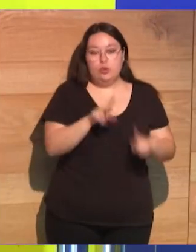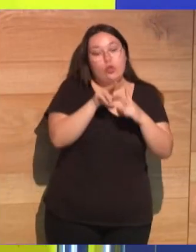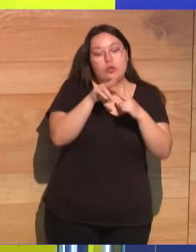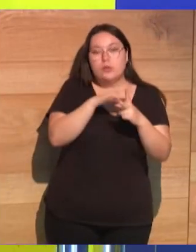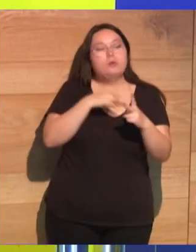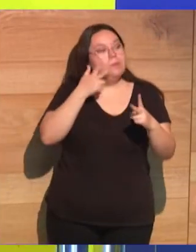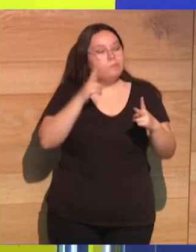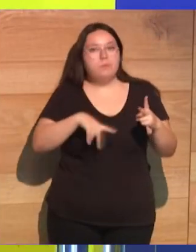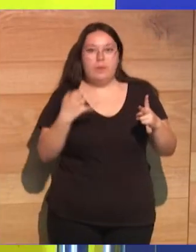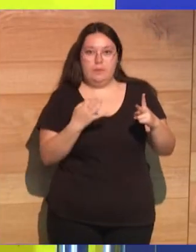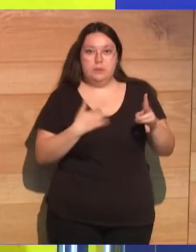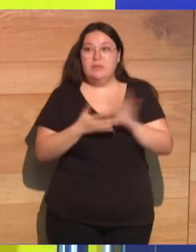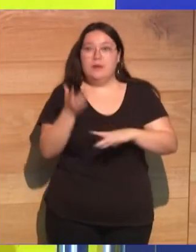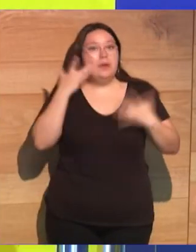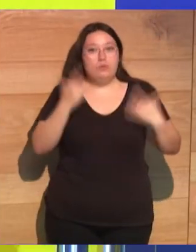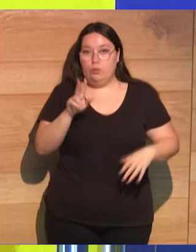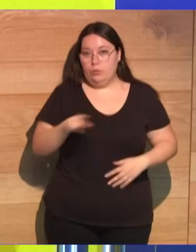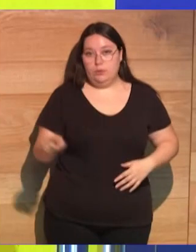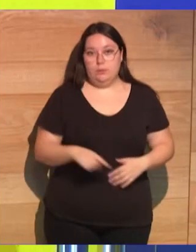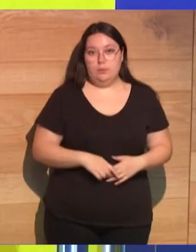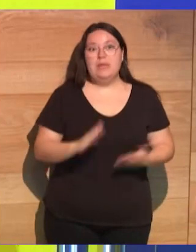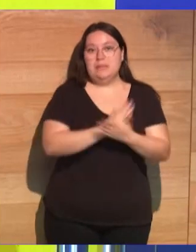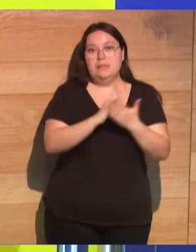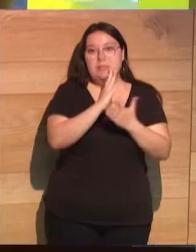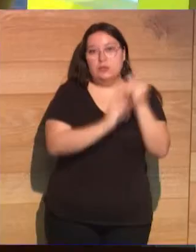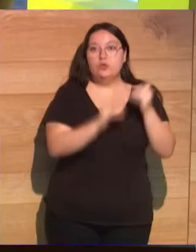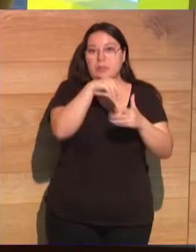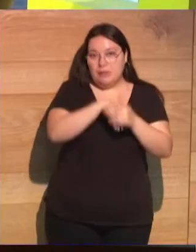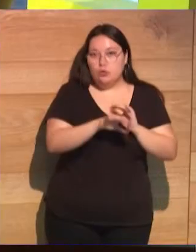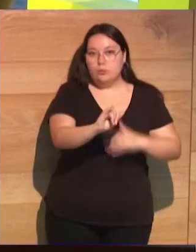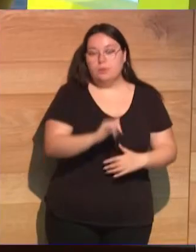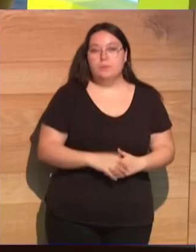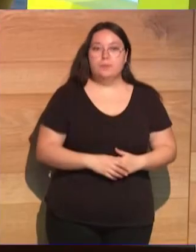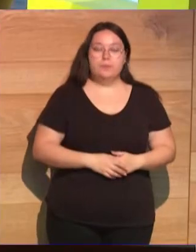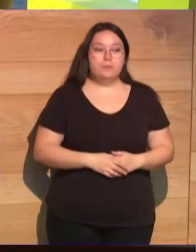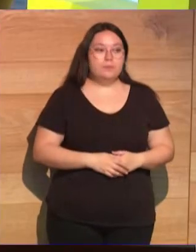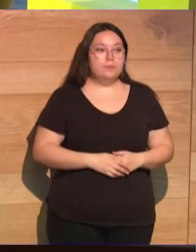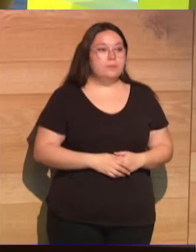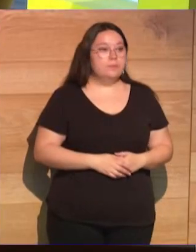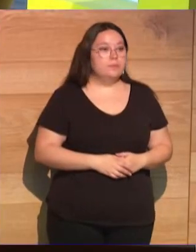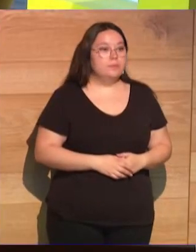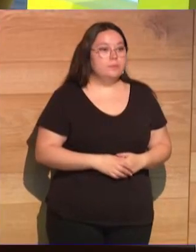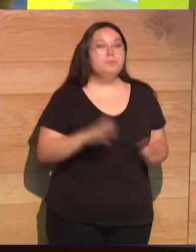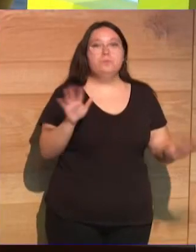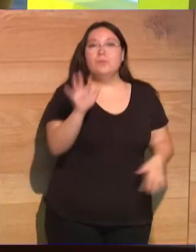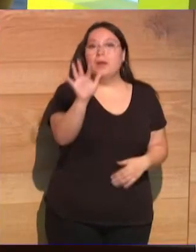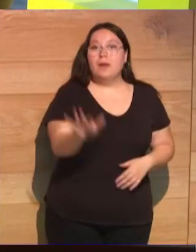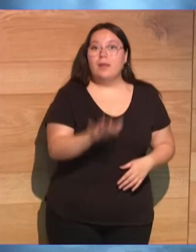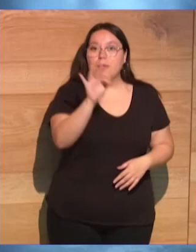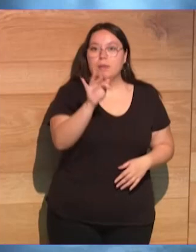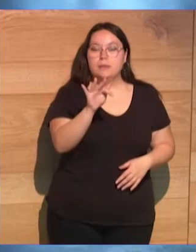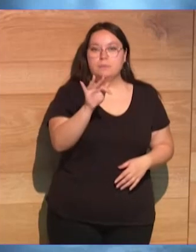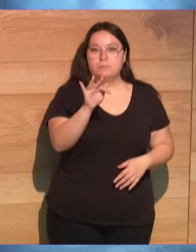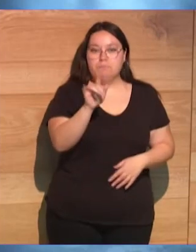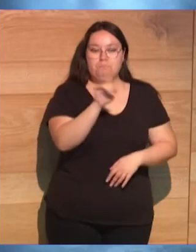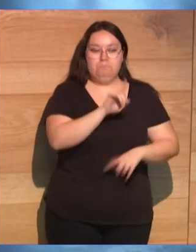Luego, no es neutral. No es neutral, tiene sesgos intrínsecos. Claro, además